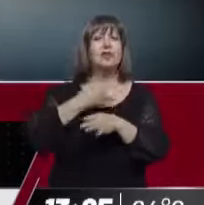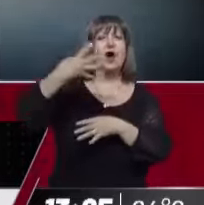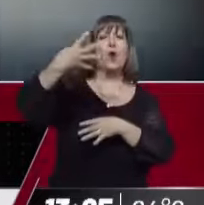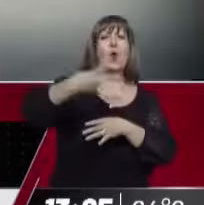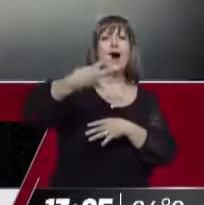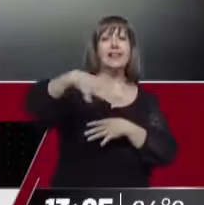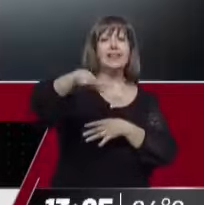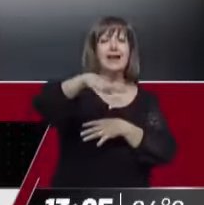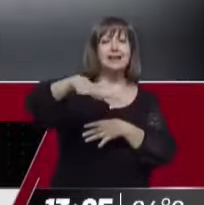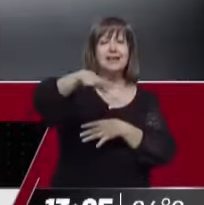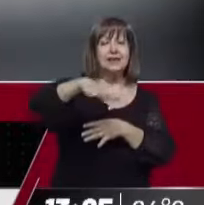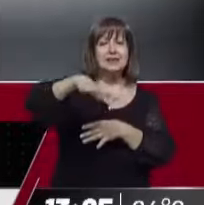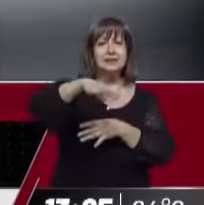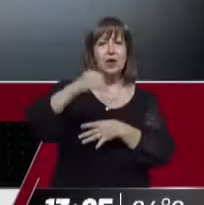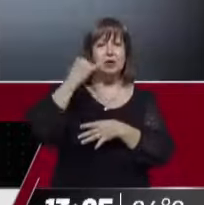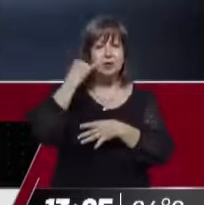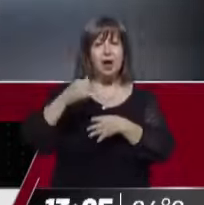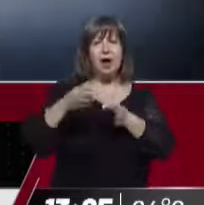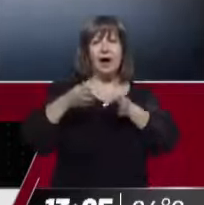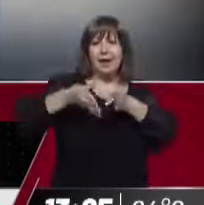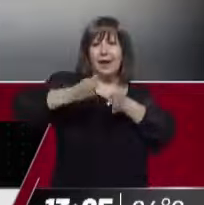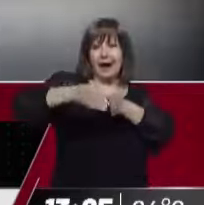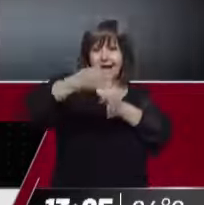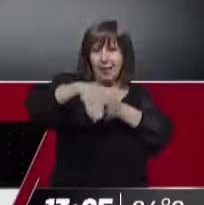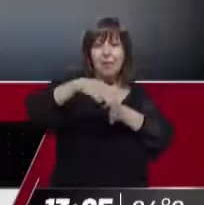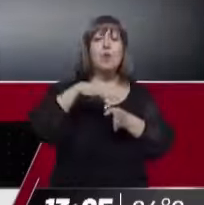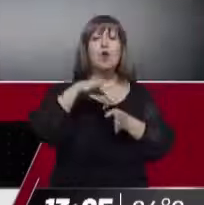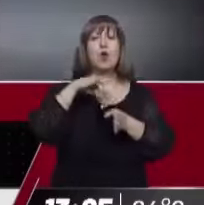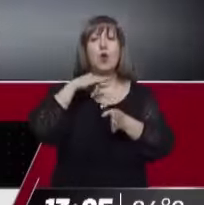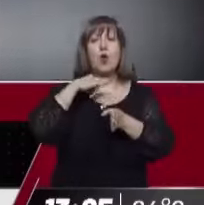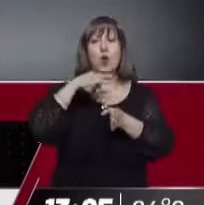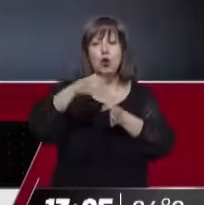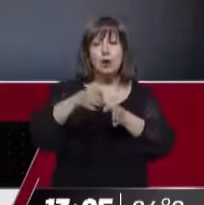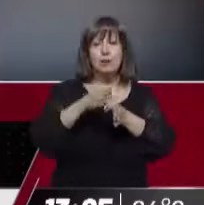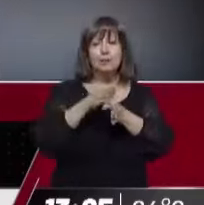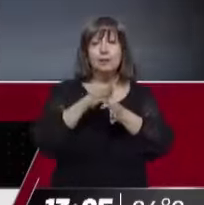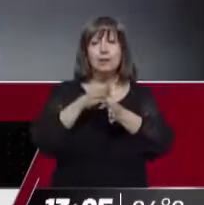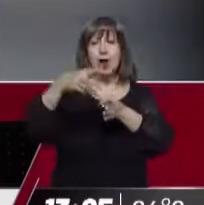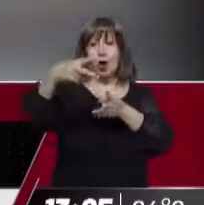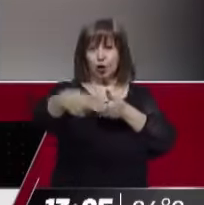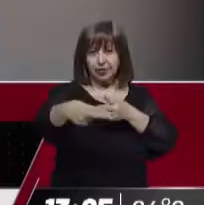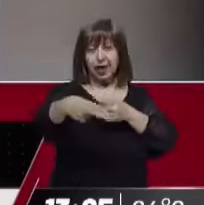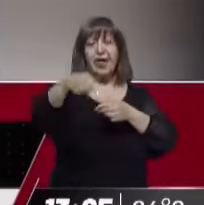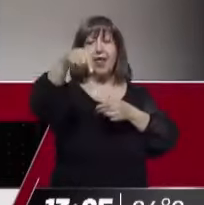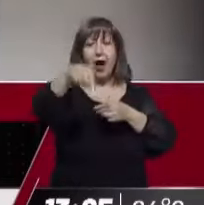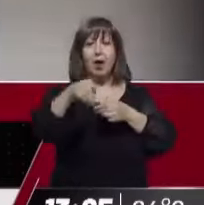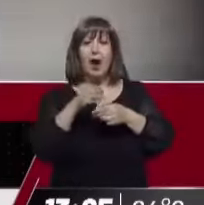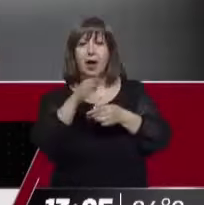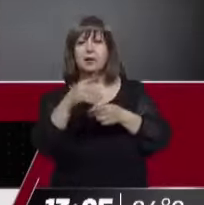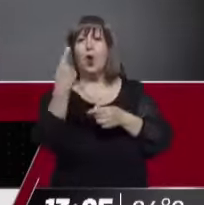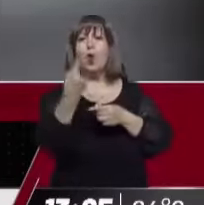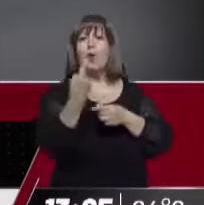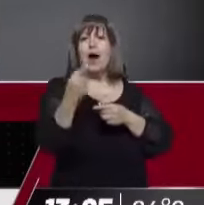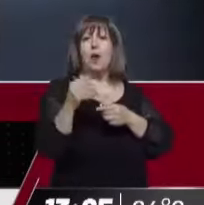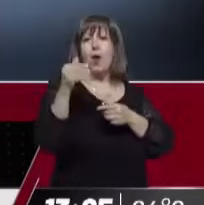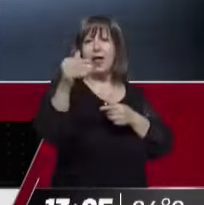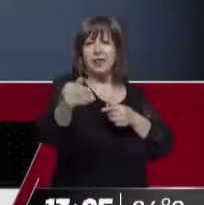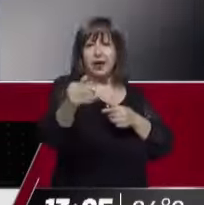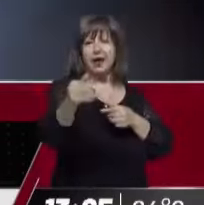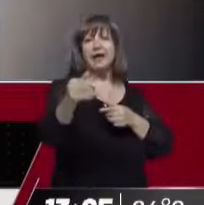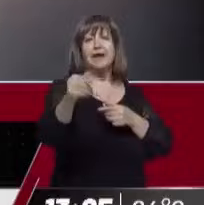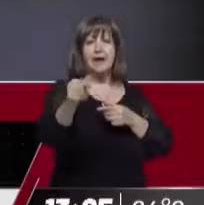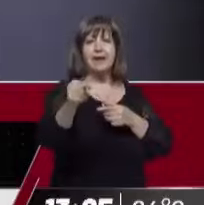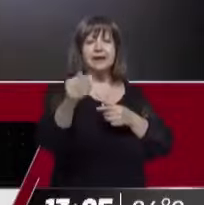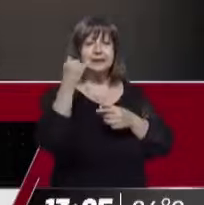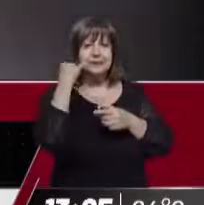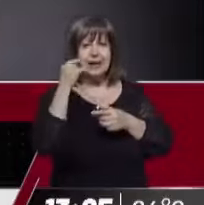está desarrollando el operativo entre Jujuy, que está cortada en realidad hacia Bajada de Arroyave, hasta lo que es una cuadra por lo menos para allá. Verán